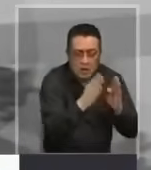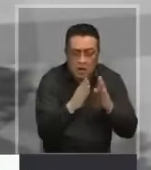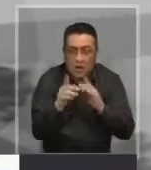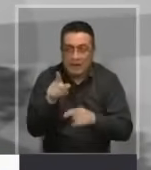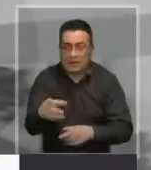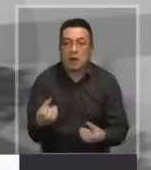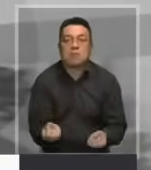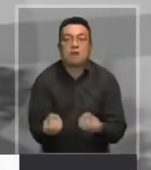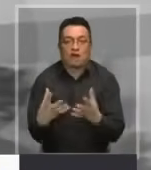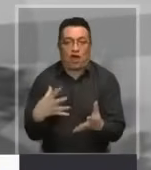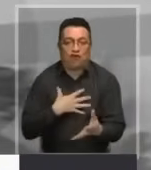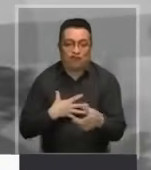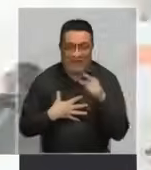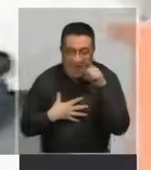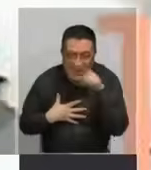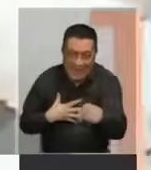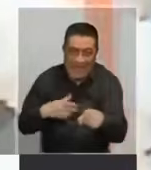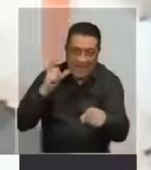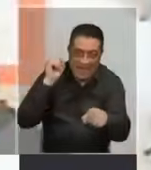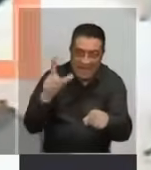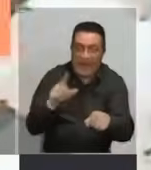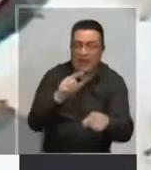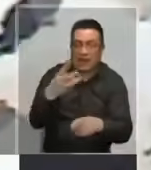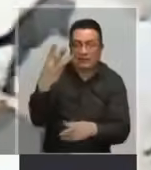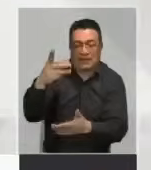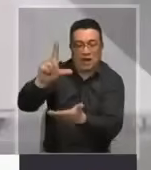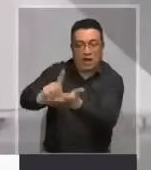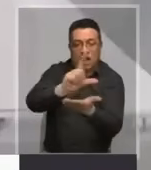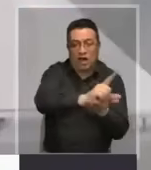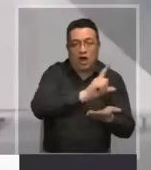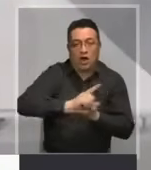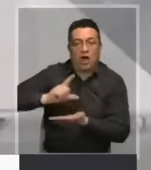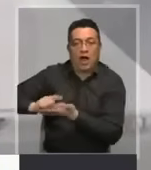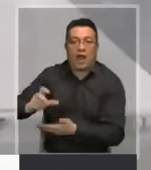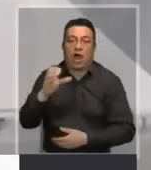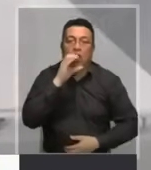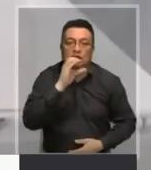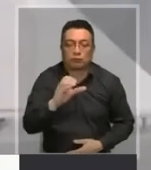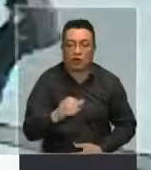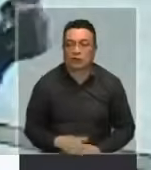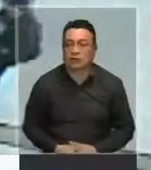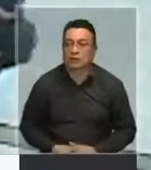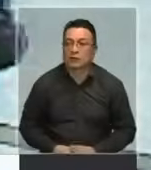pánico en tres centros comerciales de Concepción.